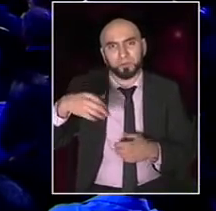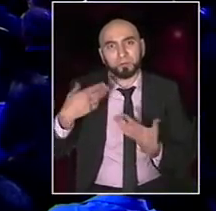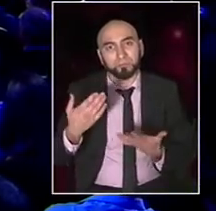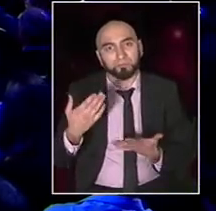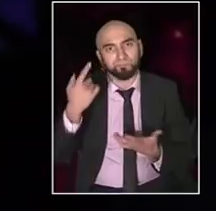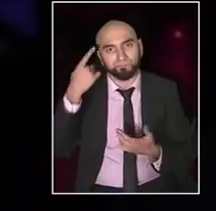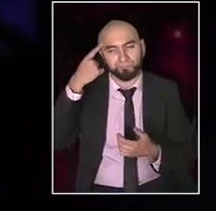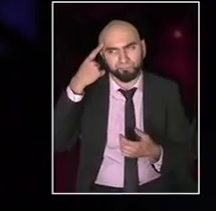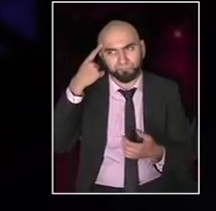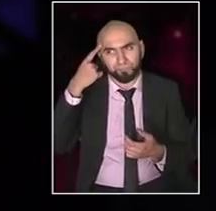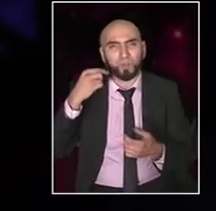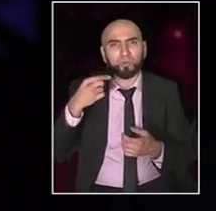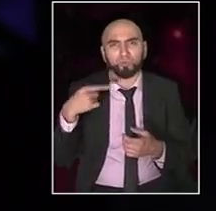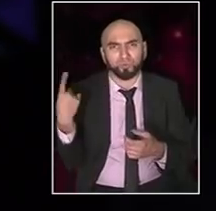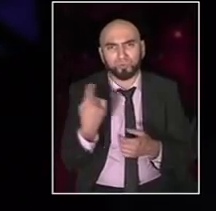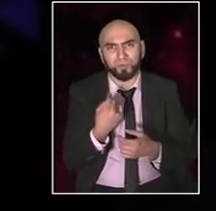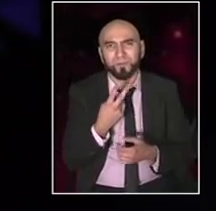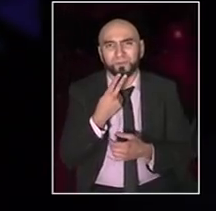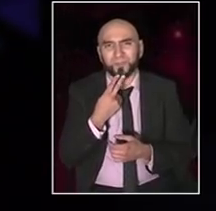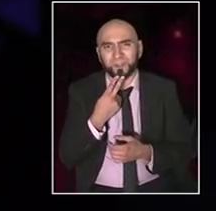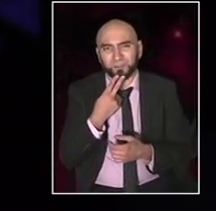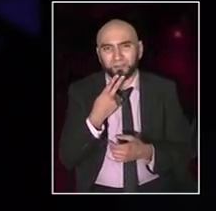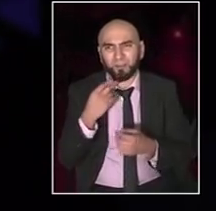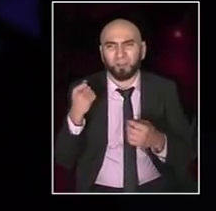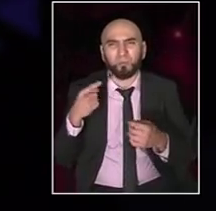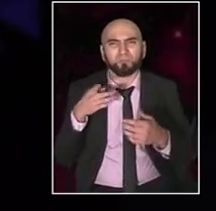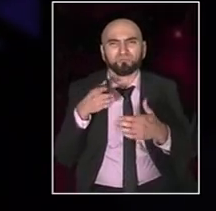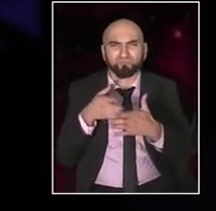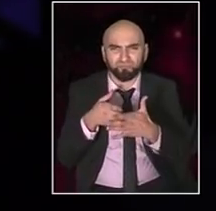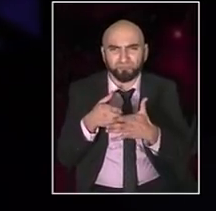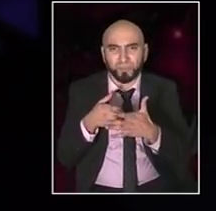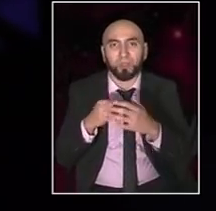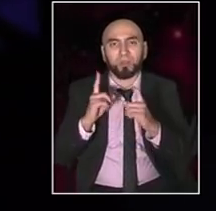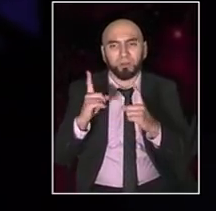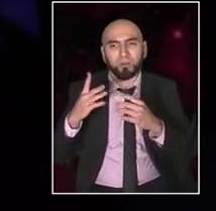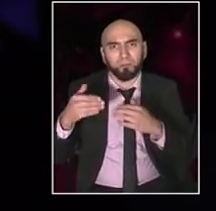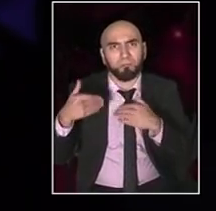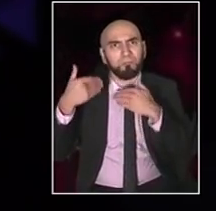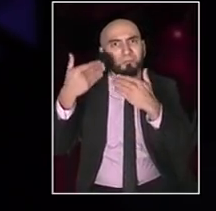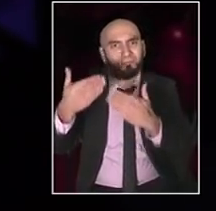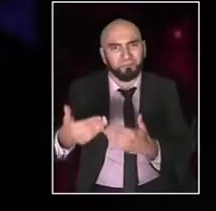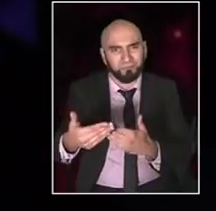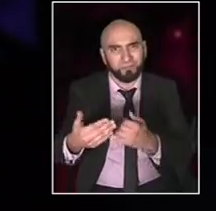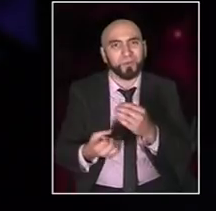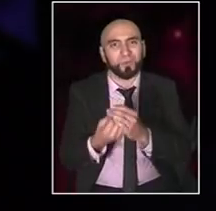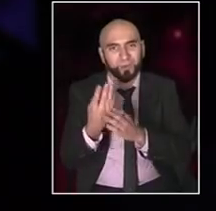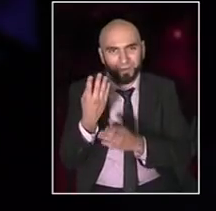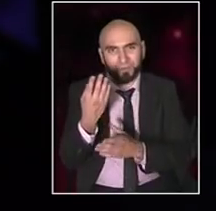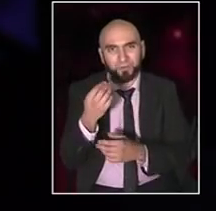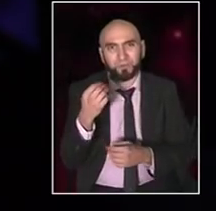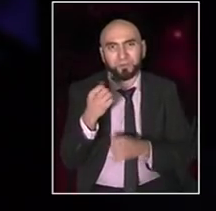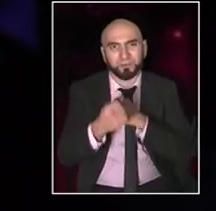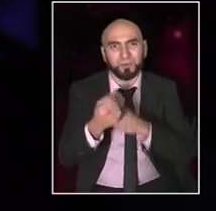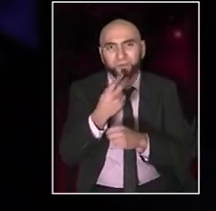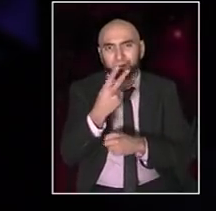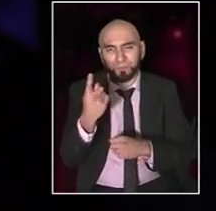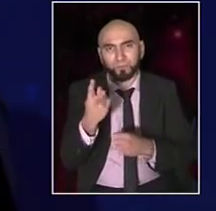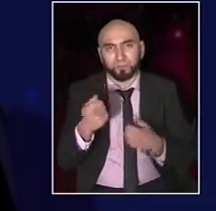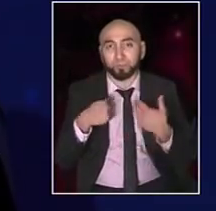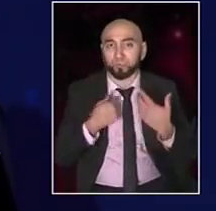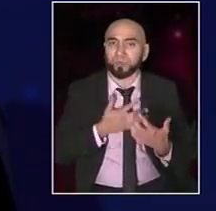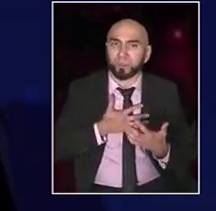siglo XIX-XX y la vida transcurre en esta nueva era. ¿Y esto qué genera? Yo creo que lo que está generando, y quiero